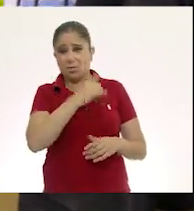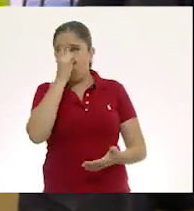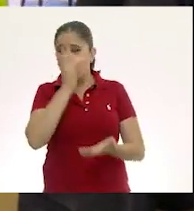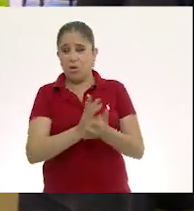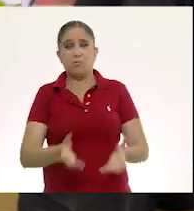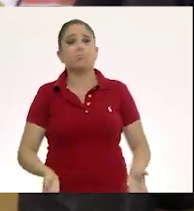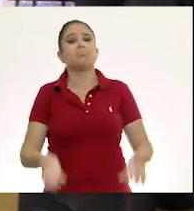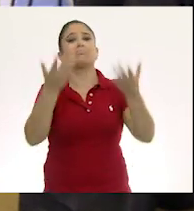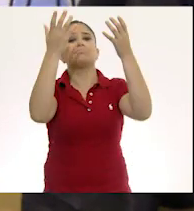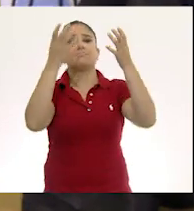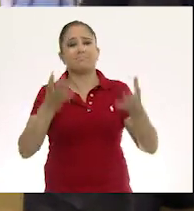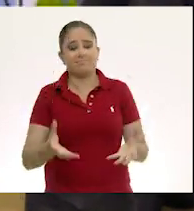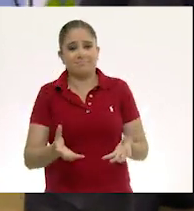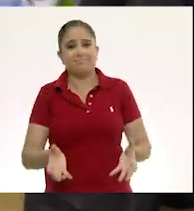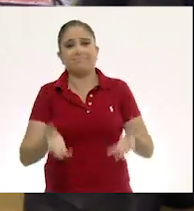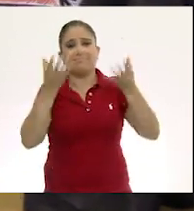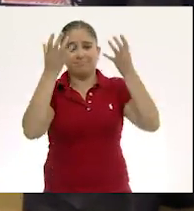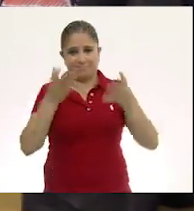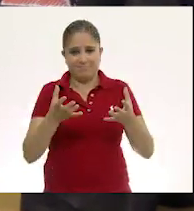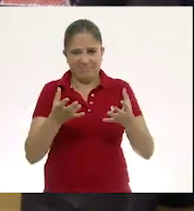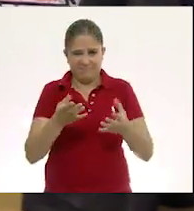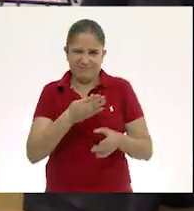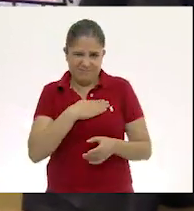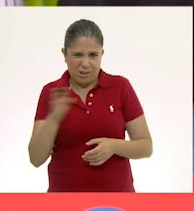y atraparlo? Así es. ¿Quieren jugar o no?